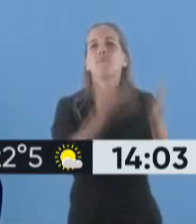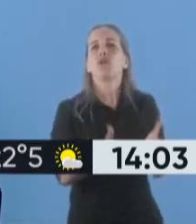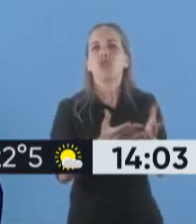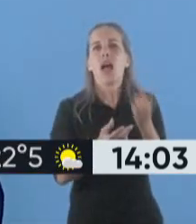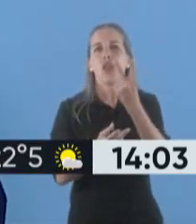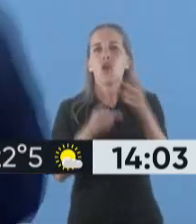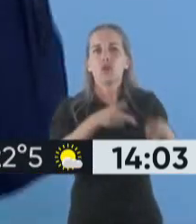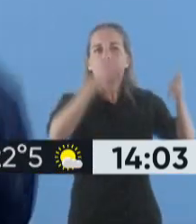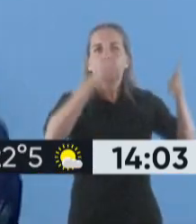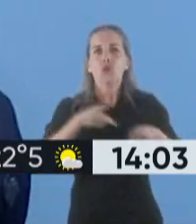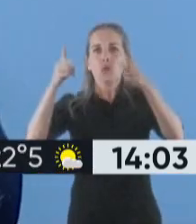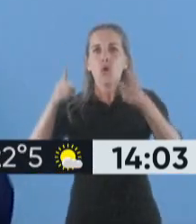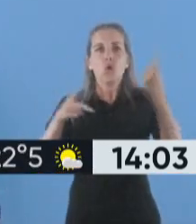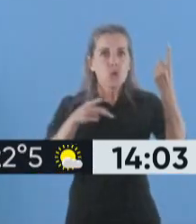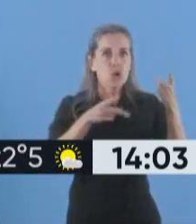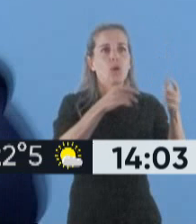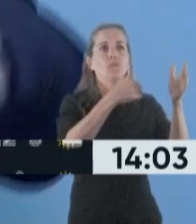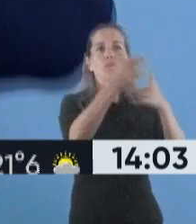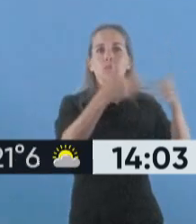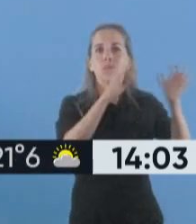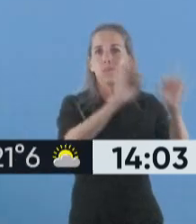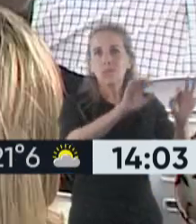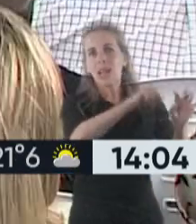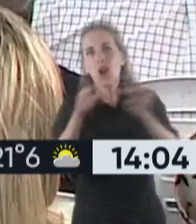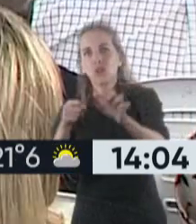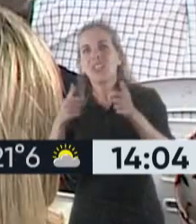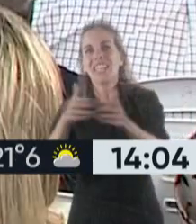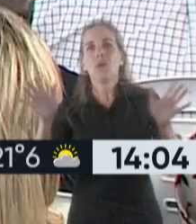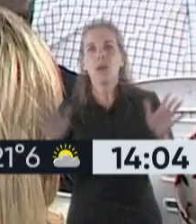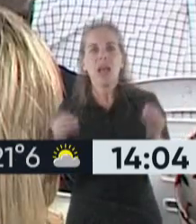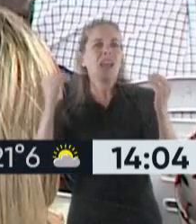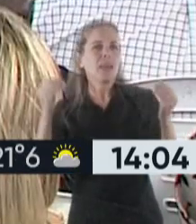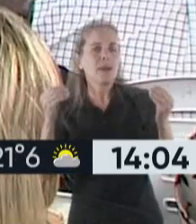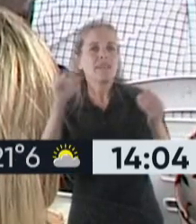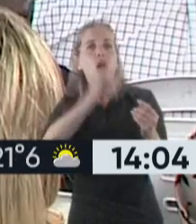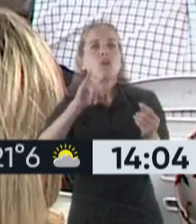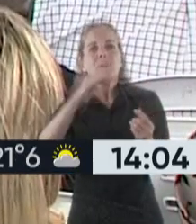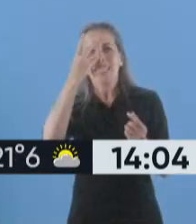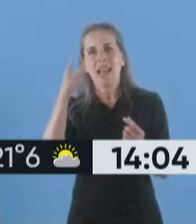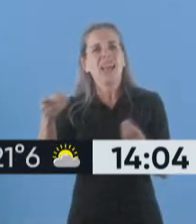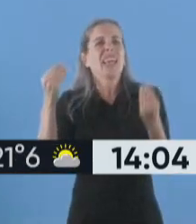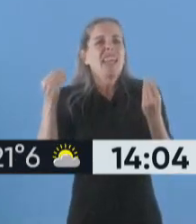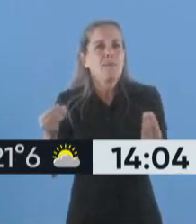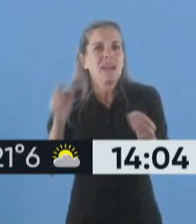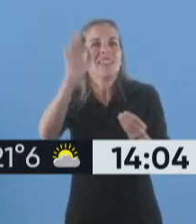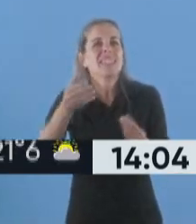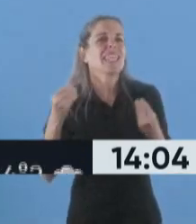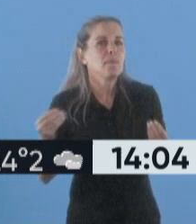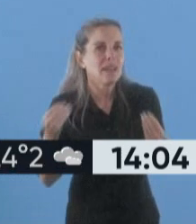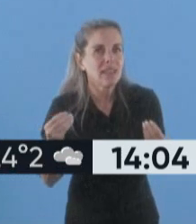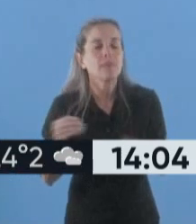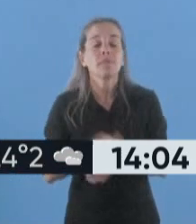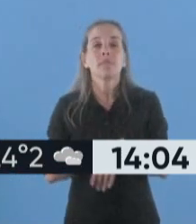2 edificios. Este ya lo terminamos. Ahora, ¿qué está pasando en esa universidad? ¿Saben qué está pasando? Estamos